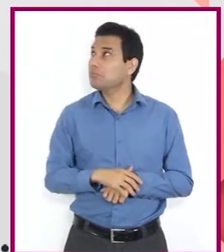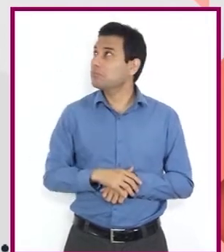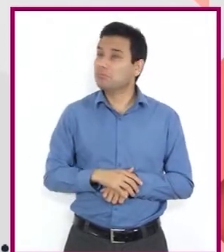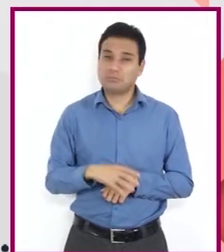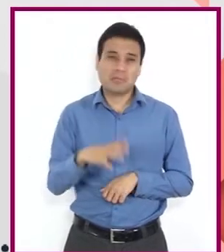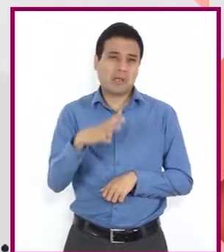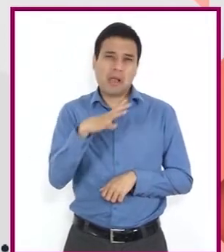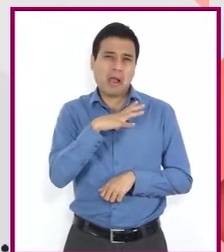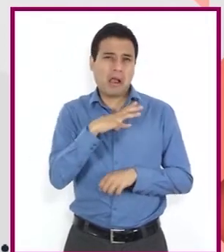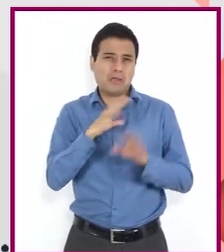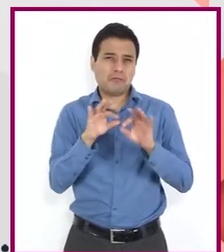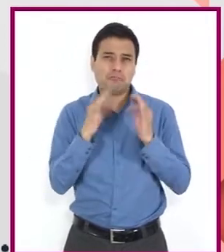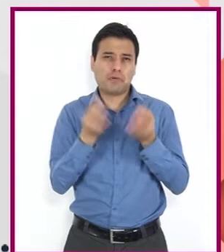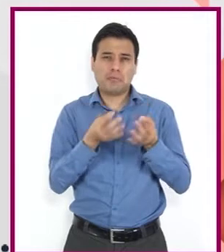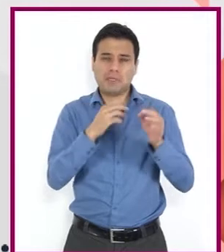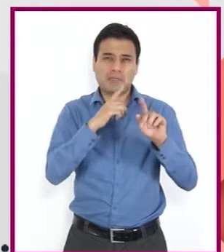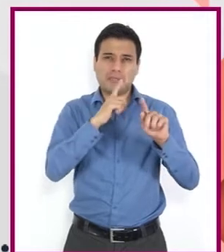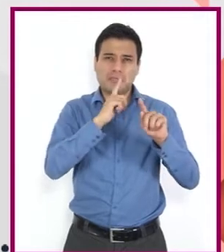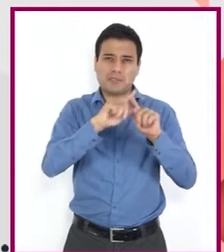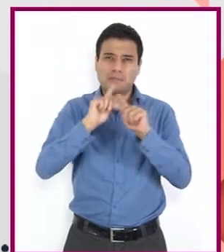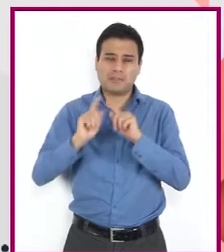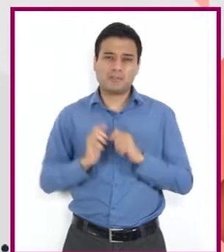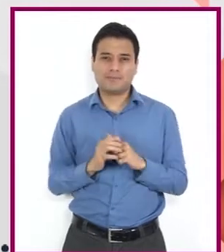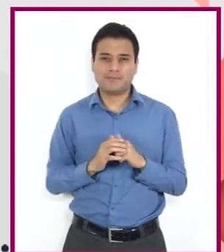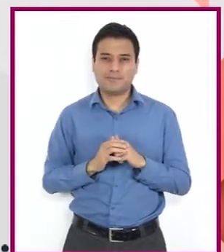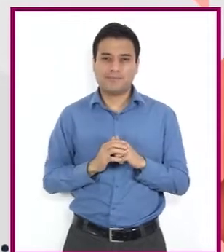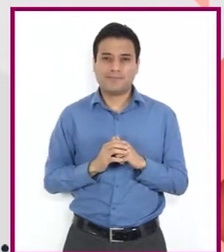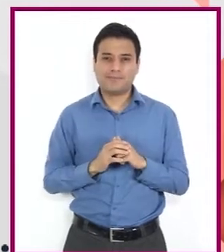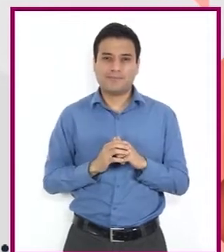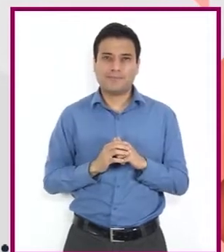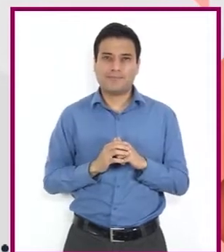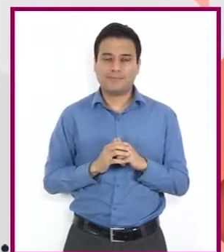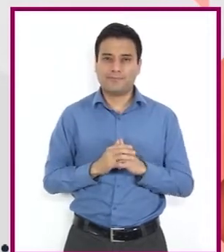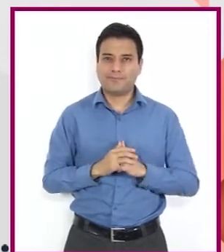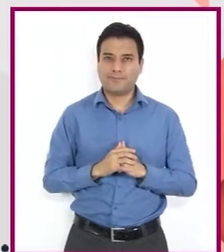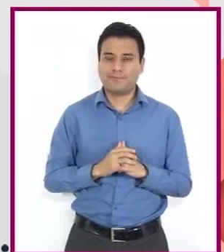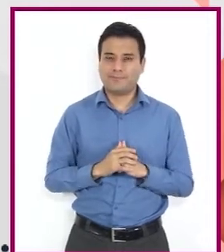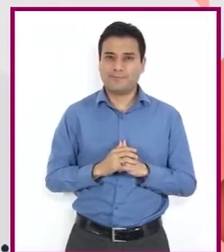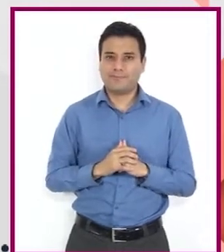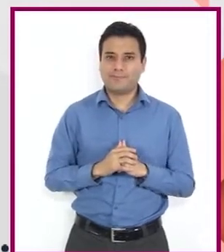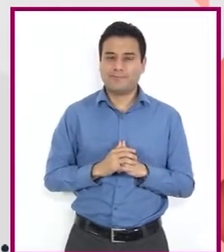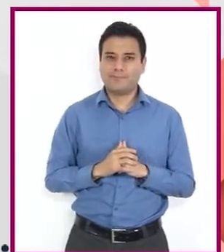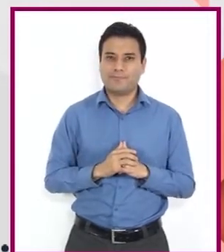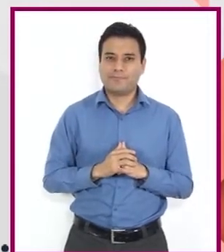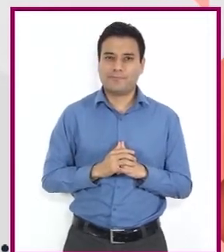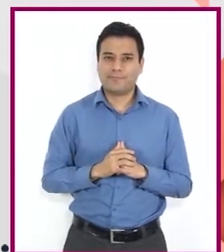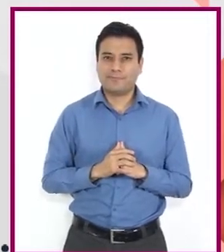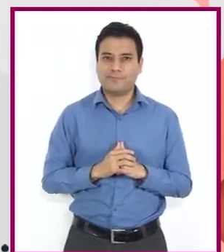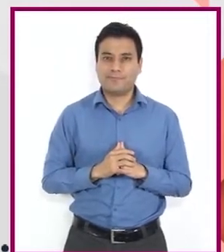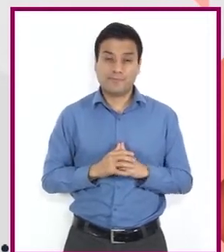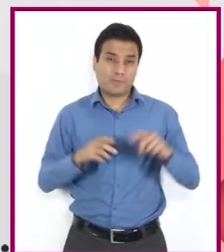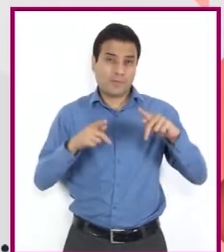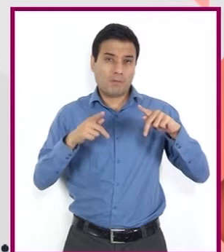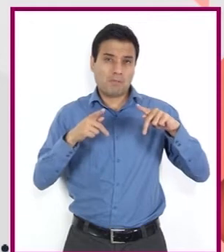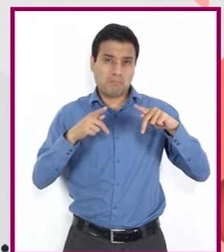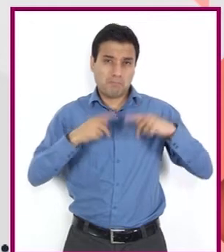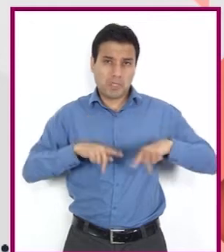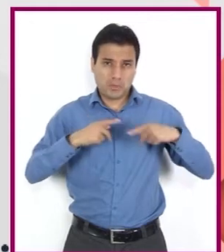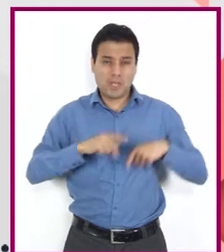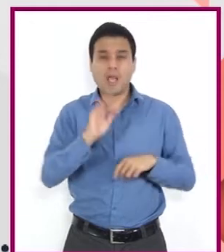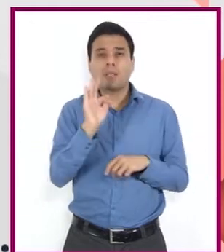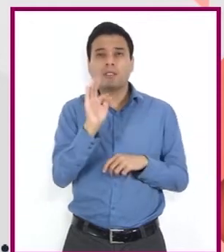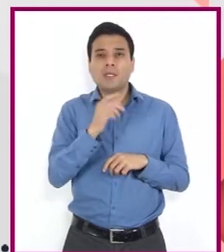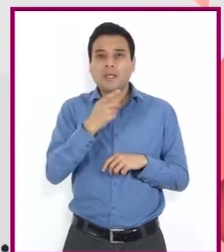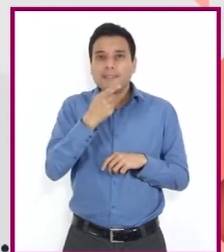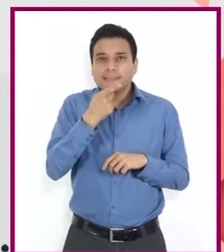pero su característica es que no tiene bordes salientes. En los diálogos donde se habla bajo o